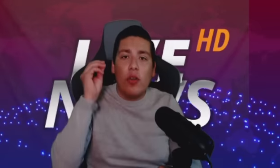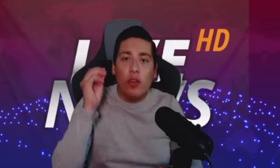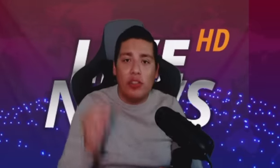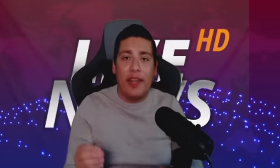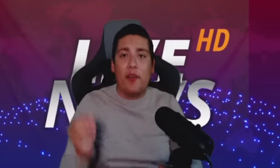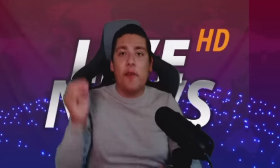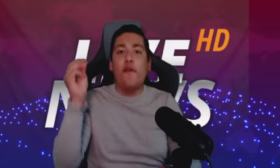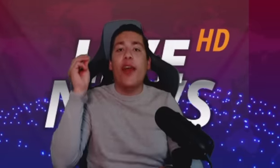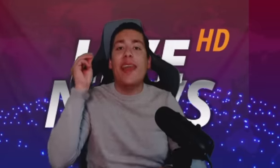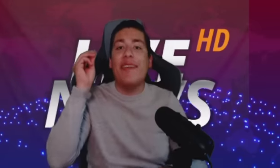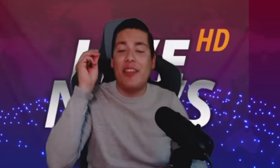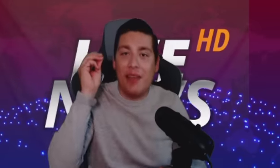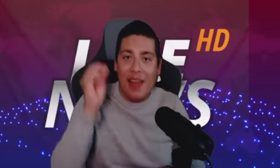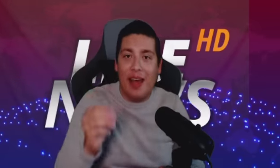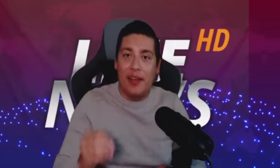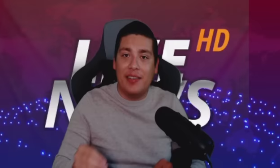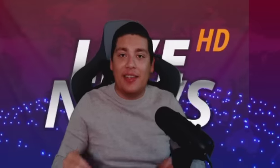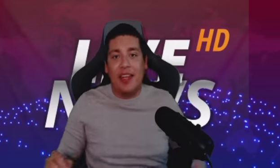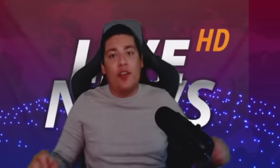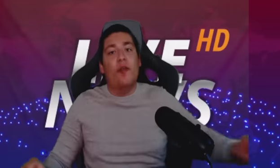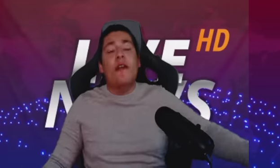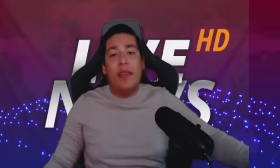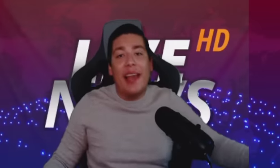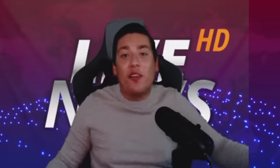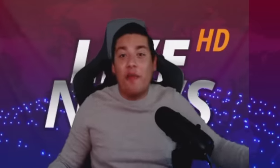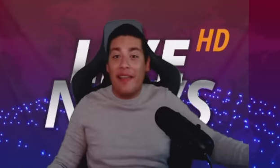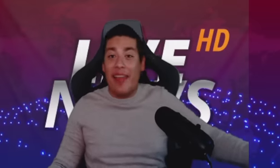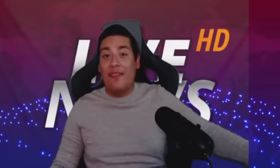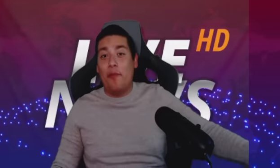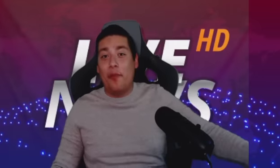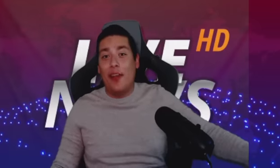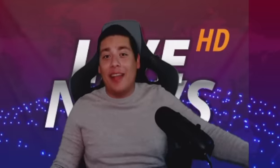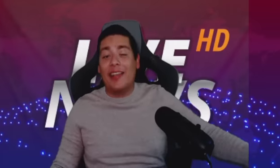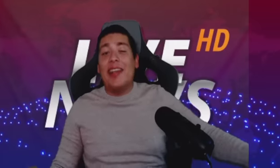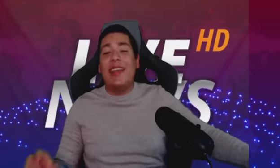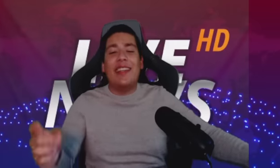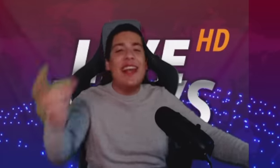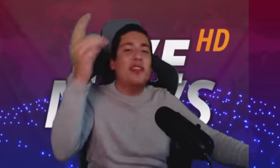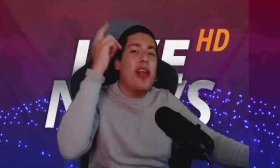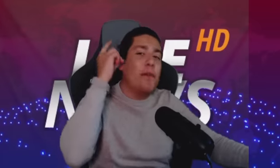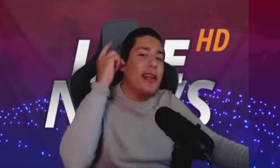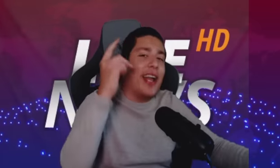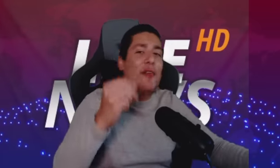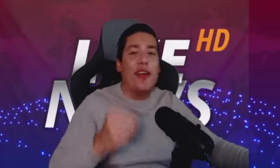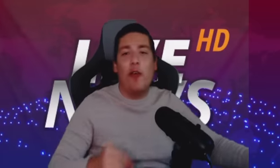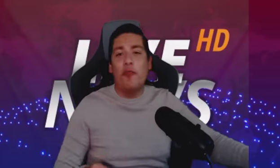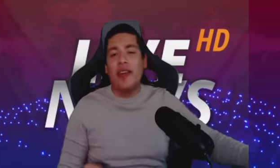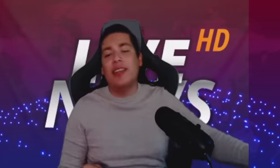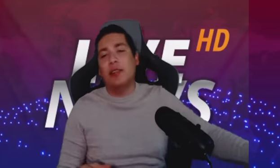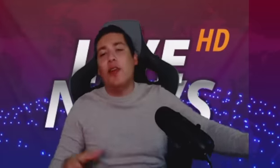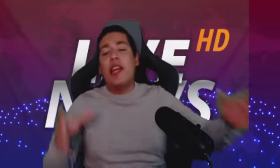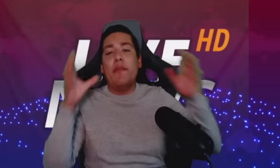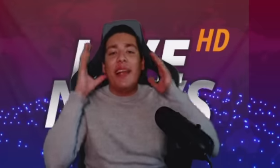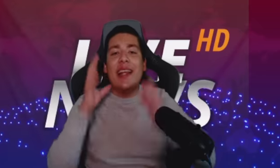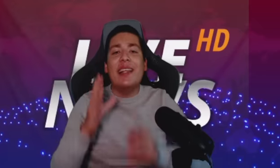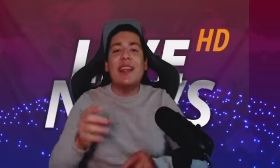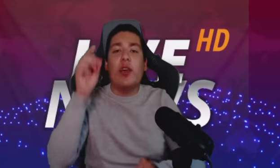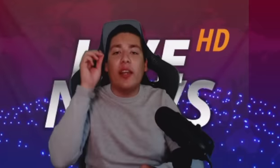diera a conocer cómo fue intimidado en el sexenio del comandante borolas y si esto le aplicaron a un ministro